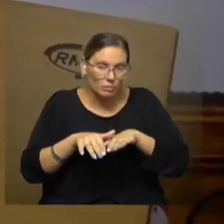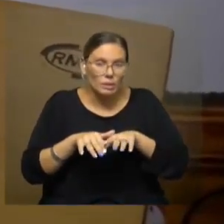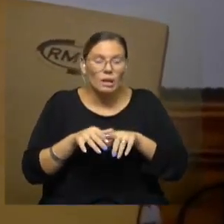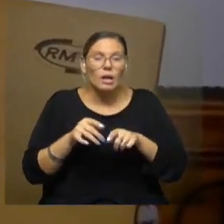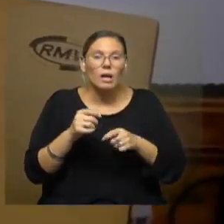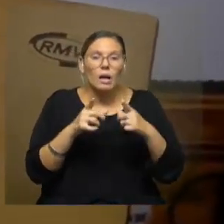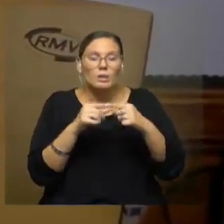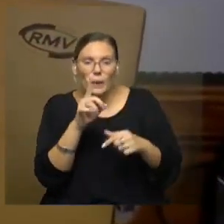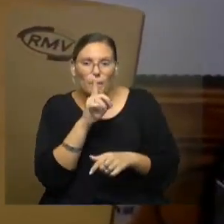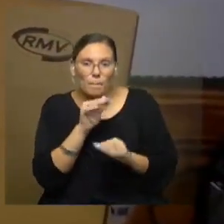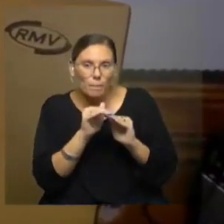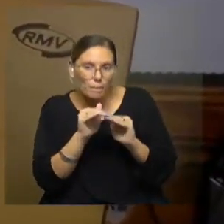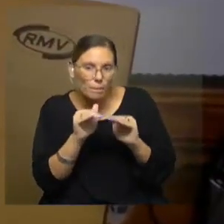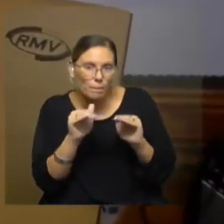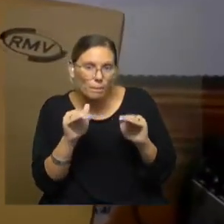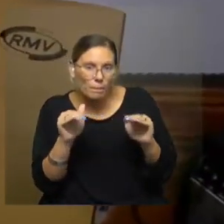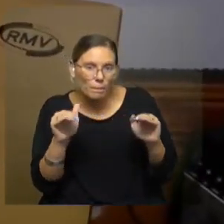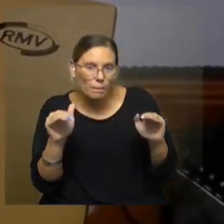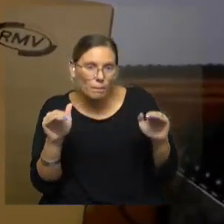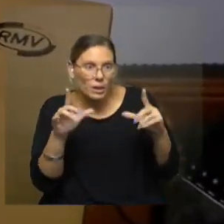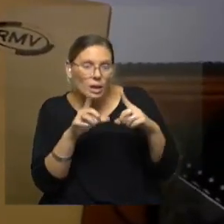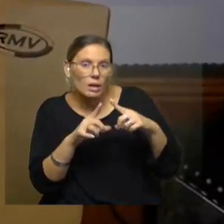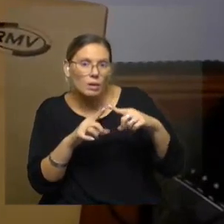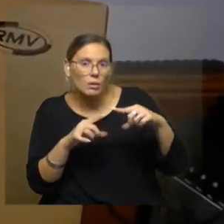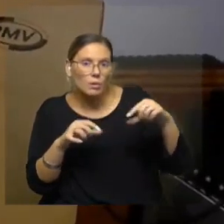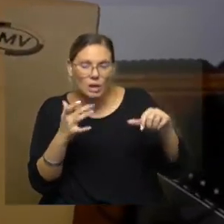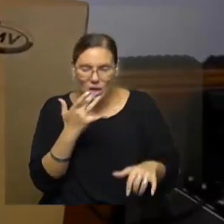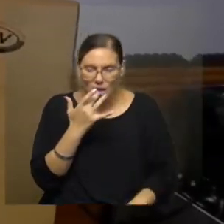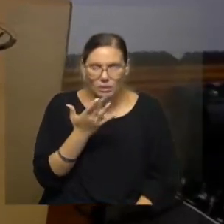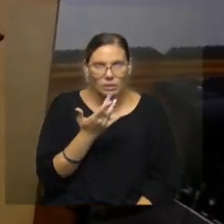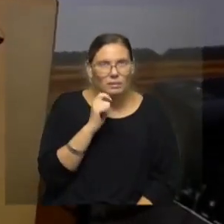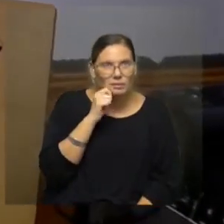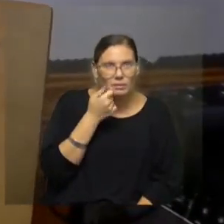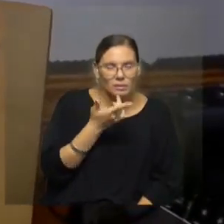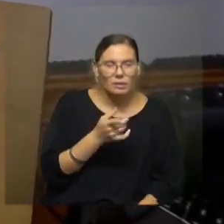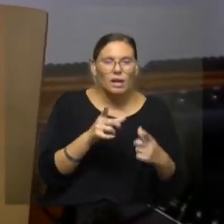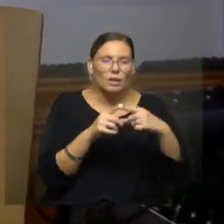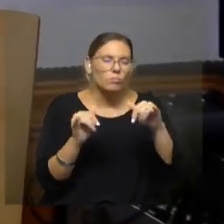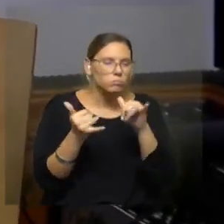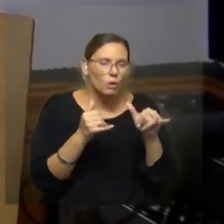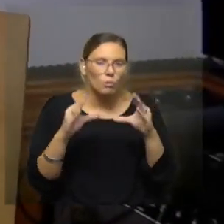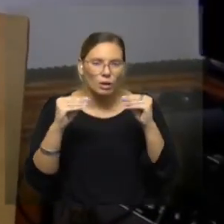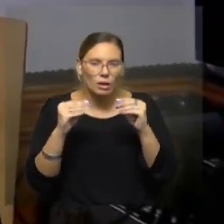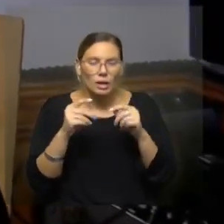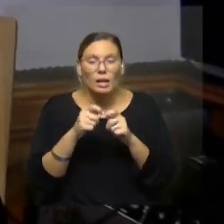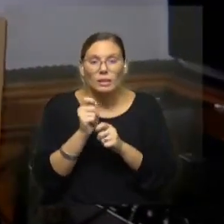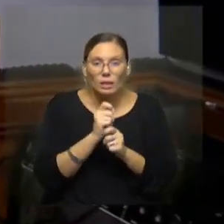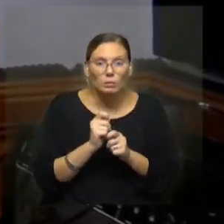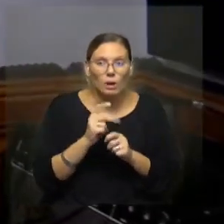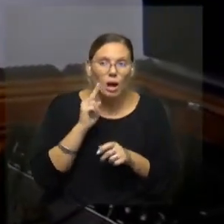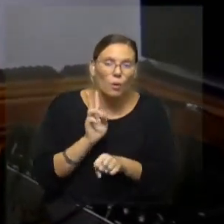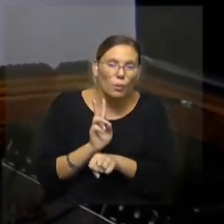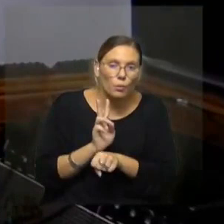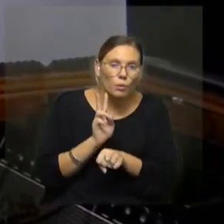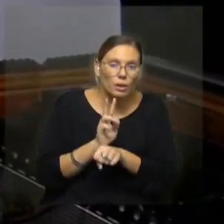la estatua muda. La estatua es admirable, la luna es envidiable. La luna juega en la noche, la estatua vela. Y